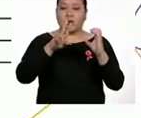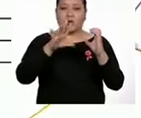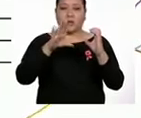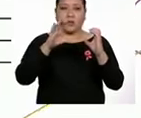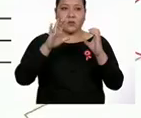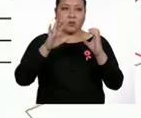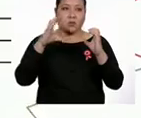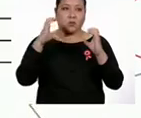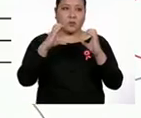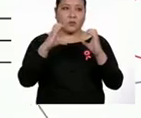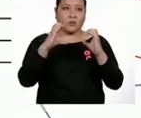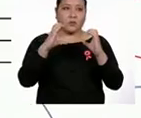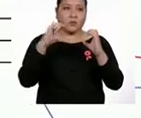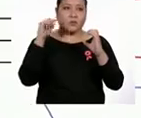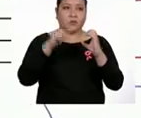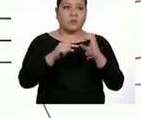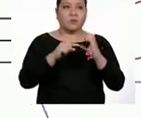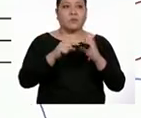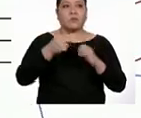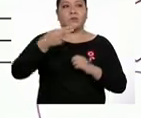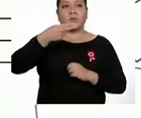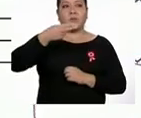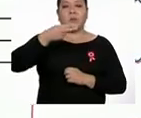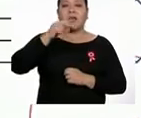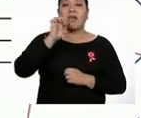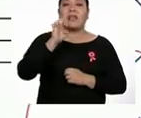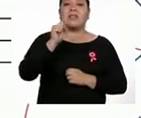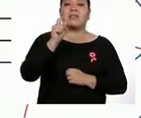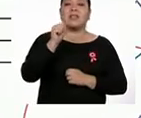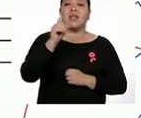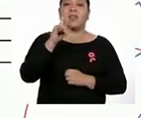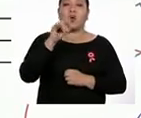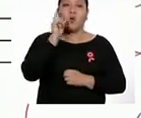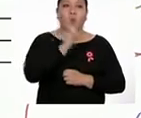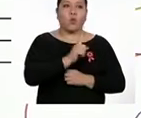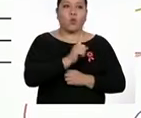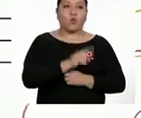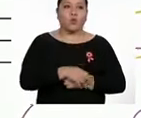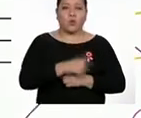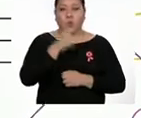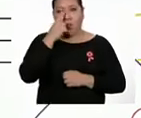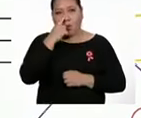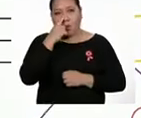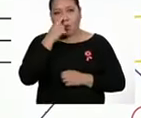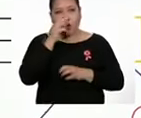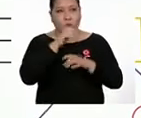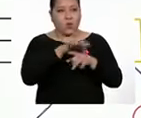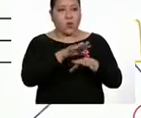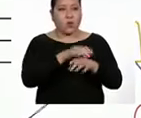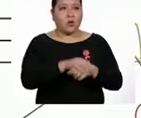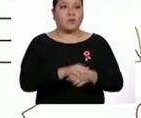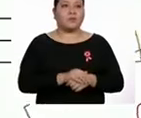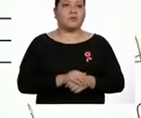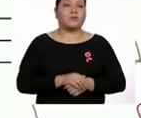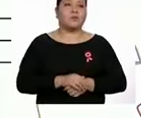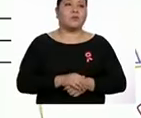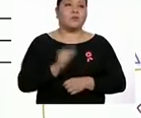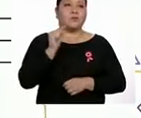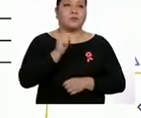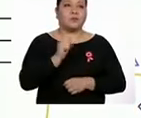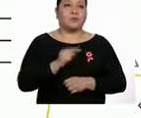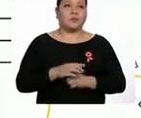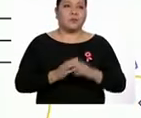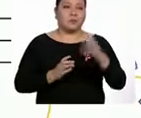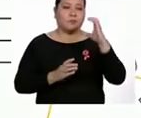tanto, está en la categoría de hipertensión estadio 1. Y en los meses de junio y julio, su presión